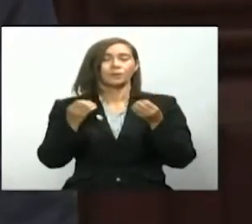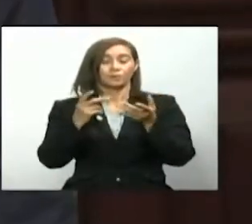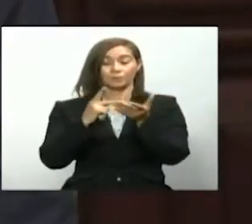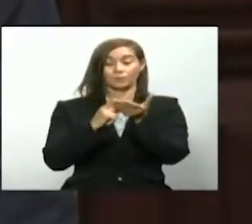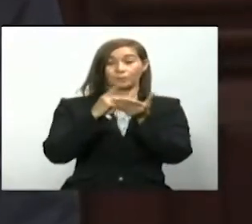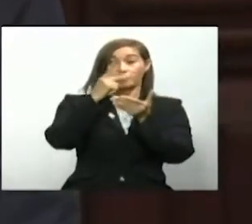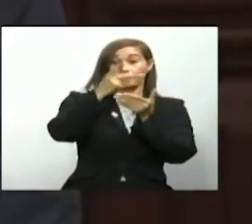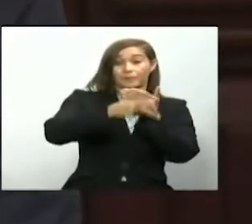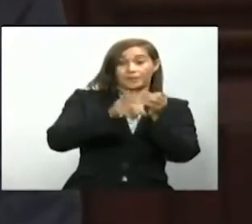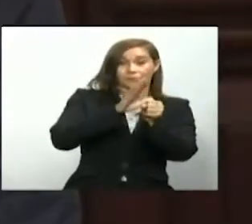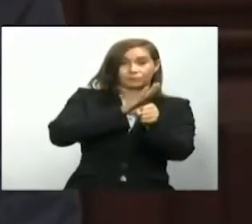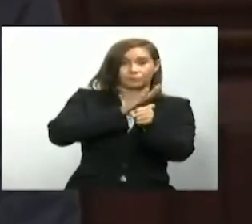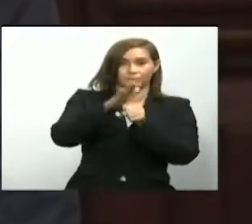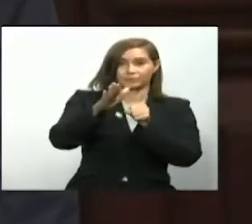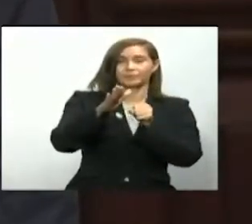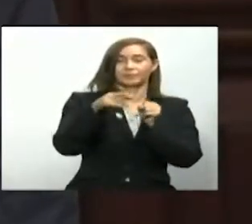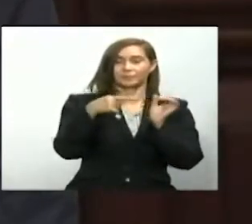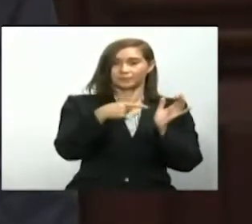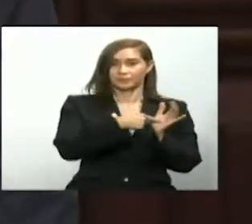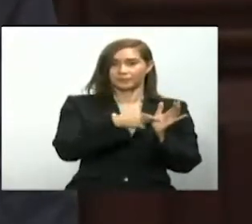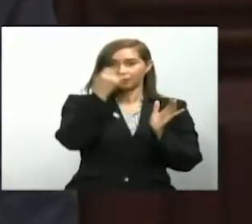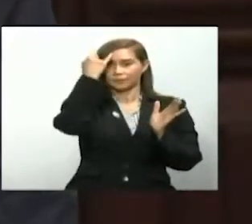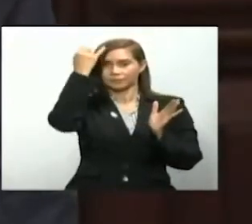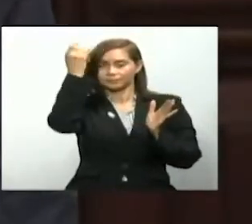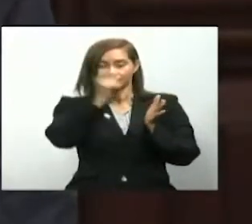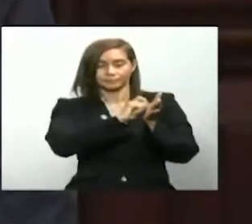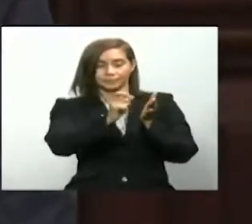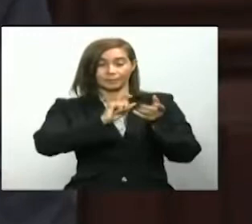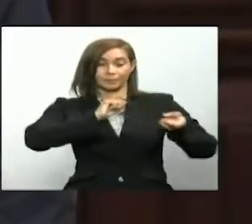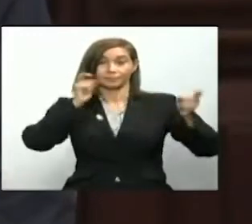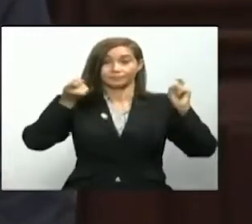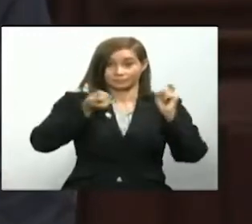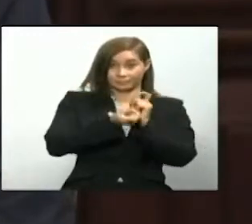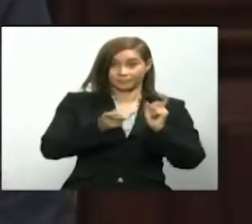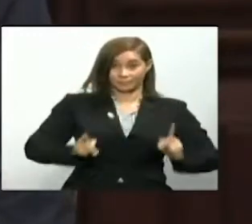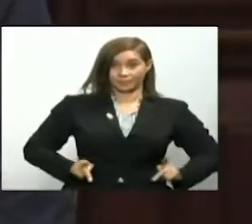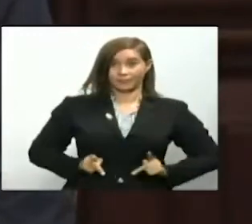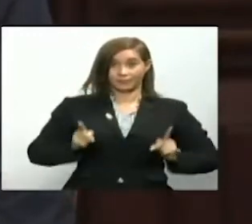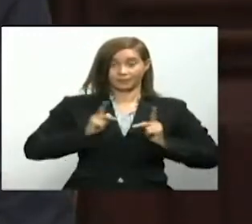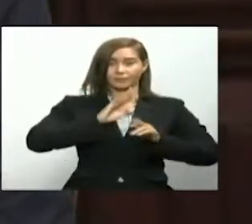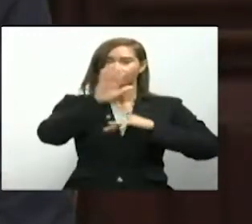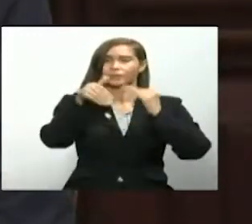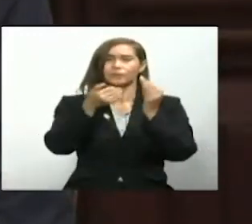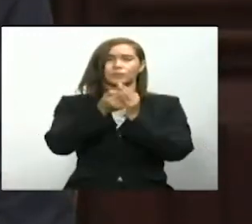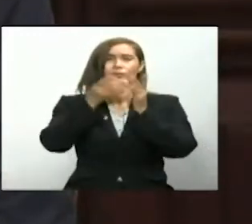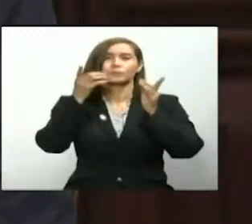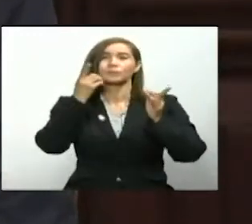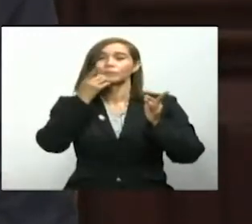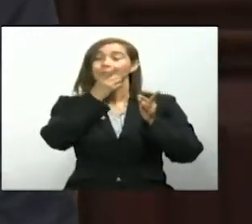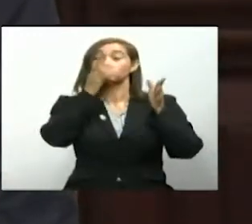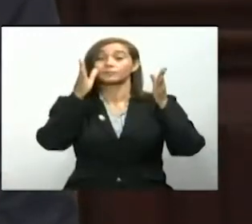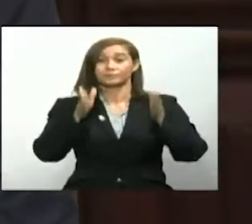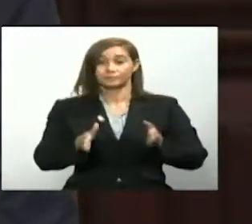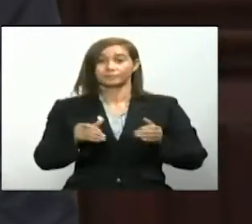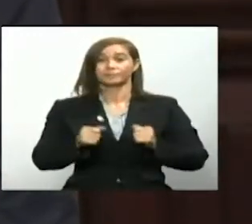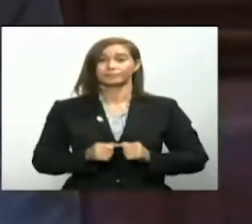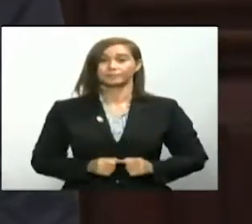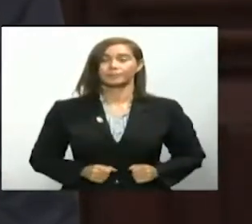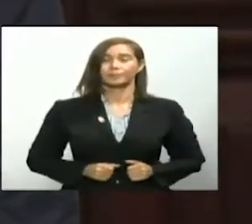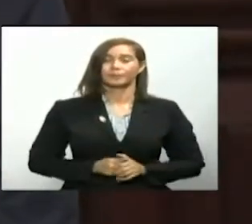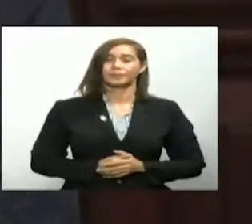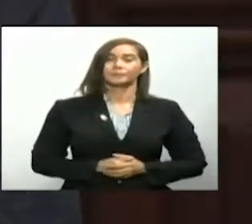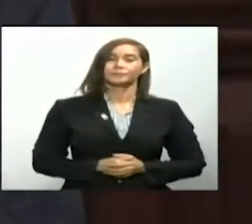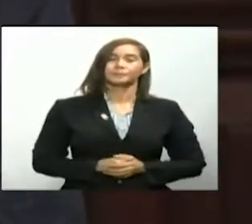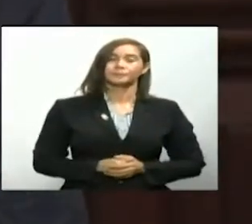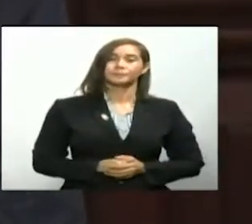disponibles sostuvo el mandatario también haber dijo además que han estado ejecutando soportes fundamentales del plan mejorando los ingresos